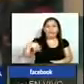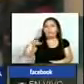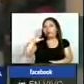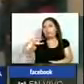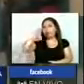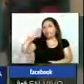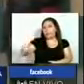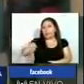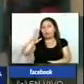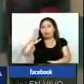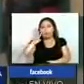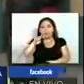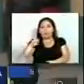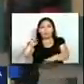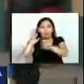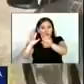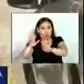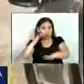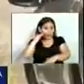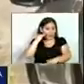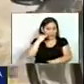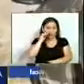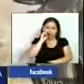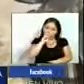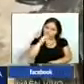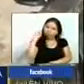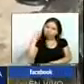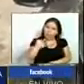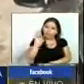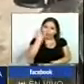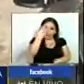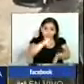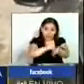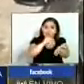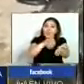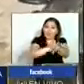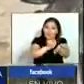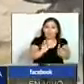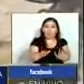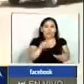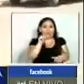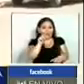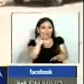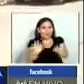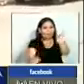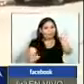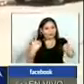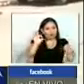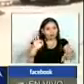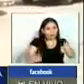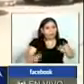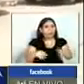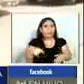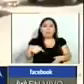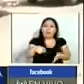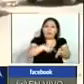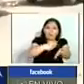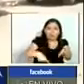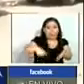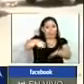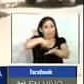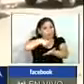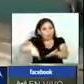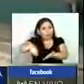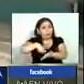2018 Ella exige Que le den Una fecha Para la audiencia Preliminar Que ha sido Cancelada Según el